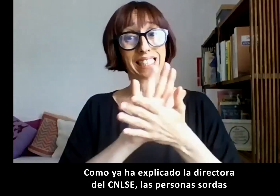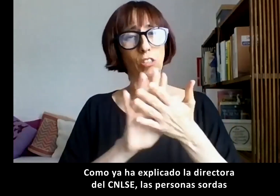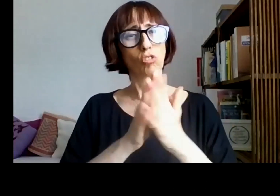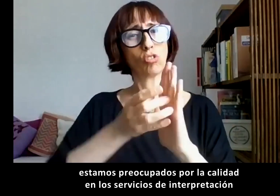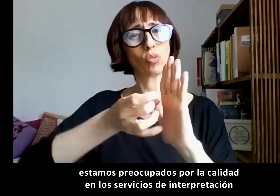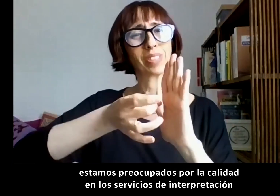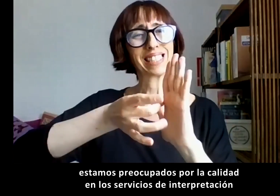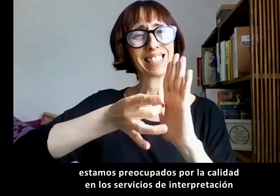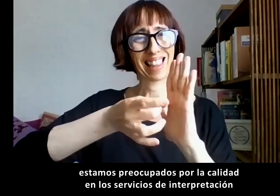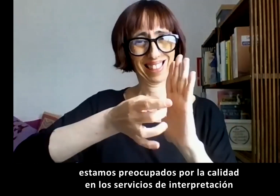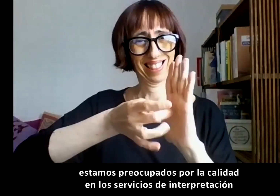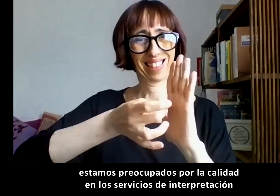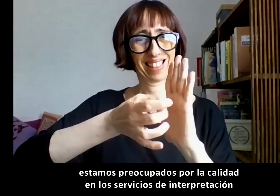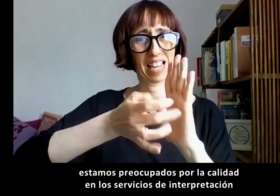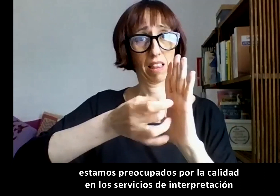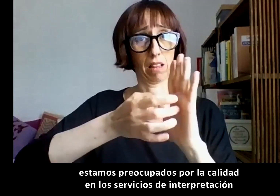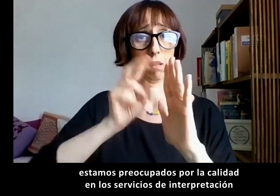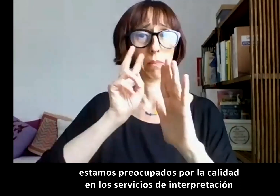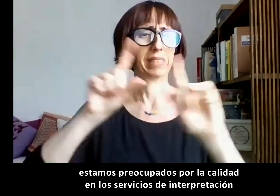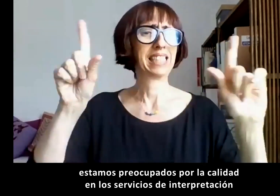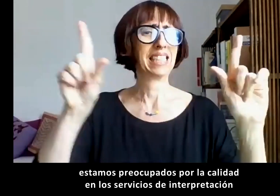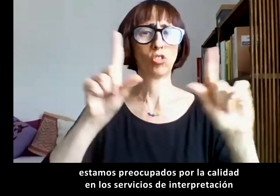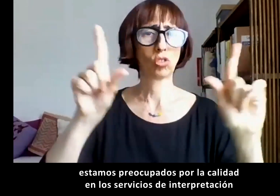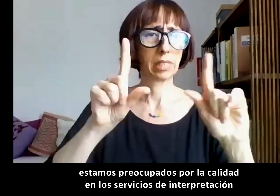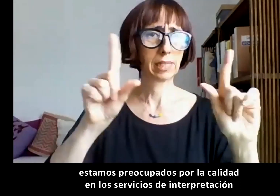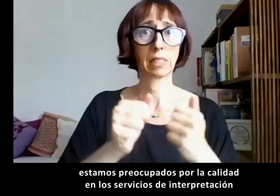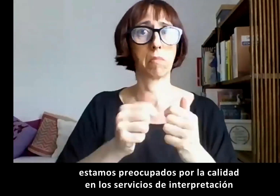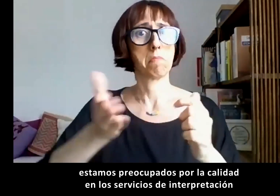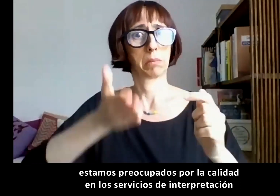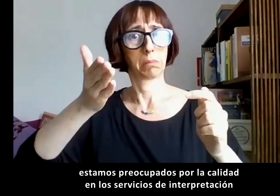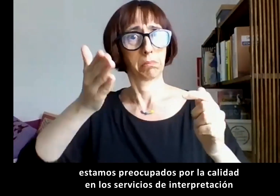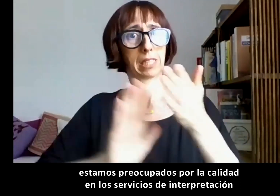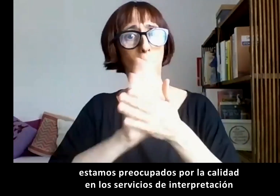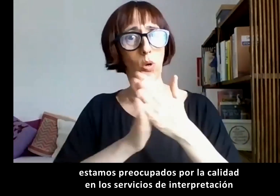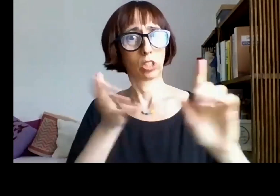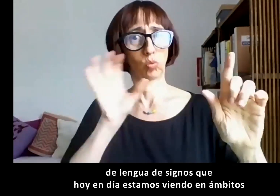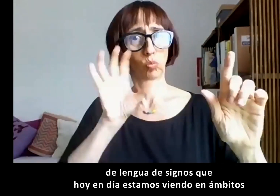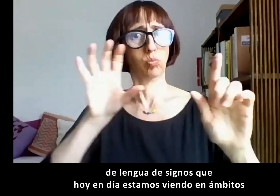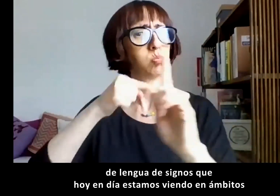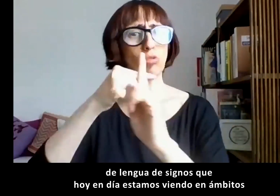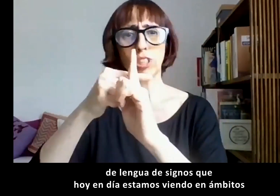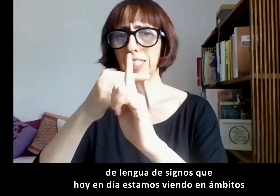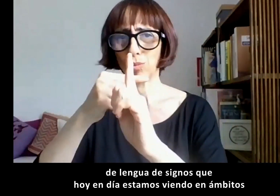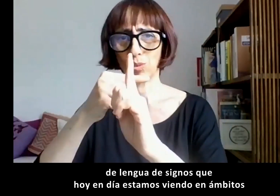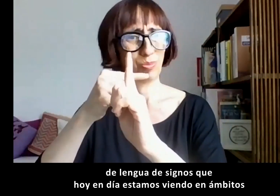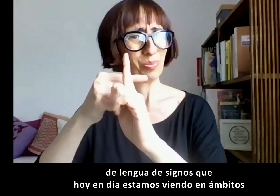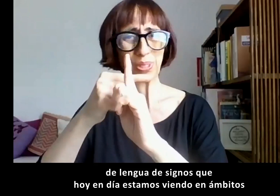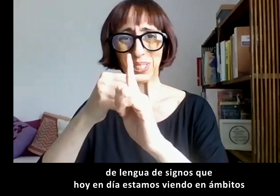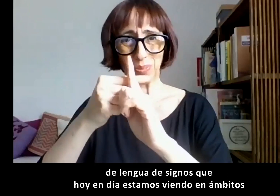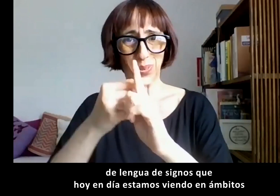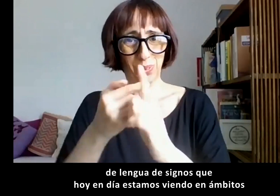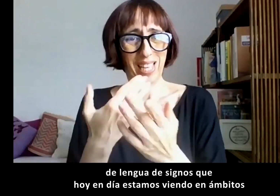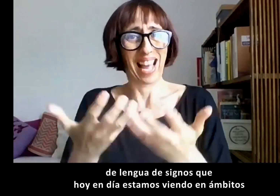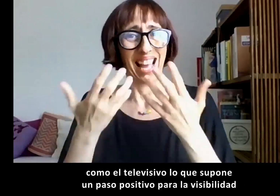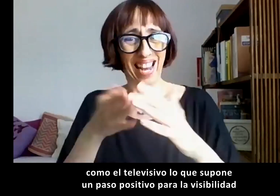sordas estamos preocupadas por la calidad en los servicios de interpretación de lengua